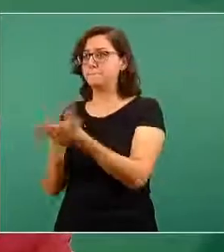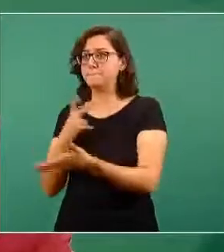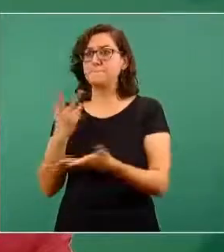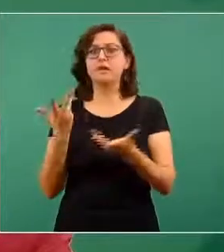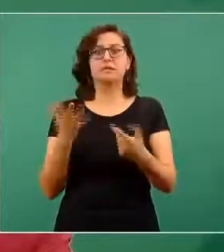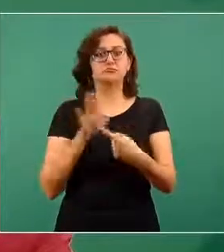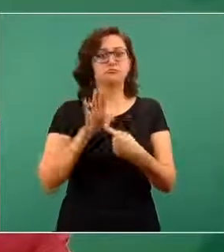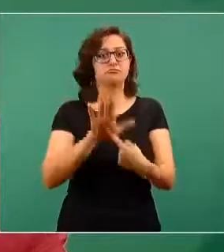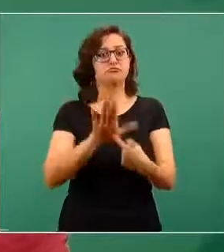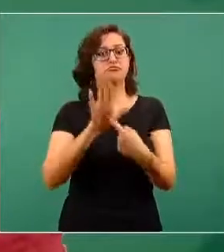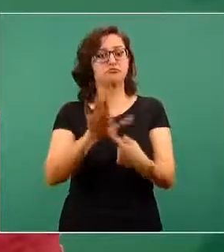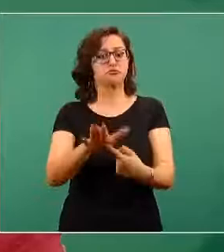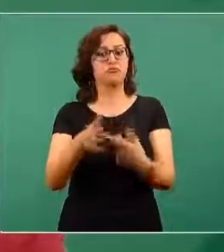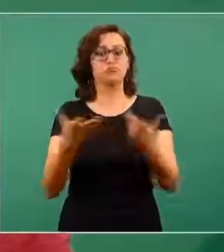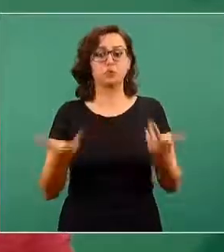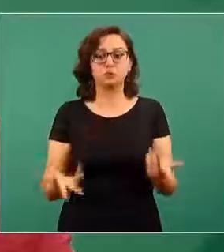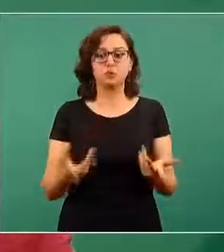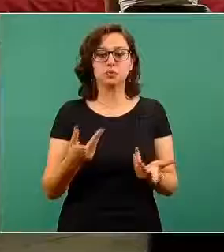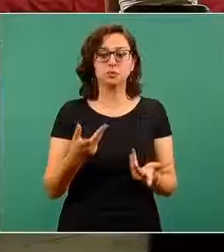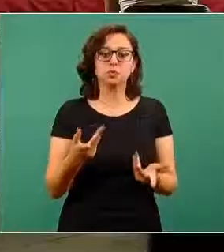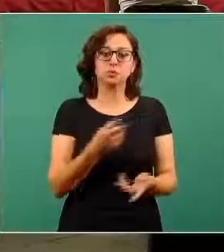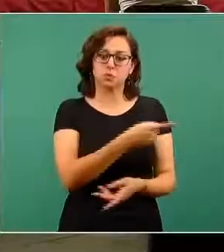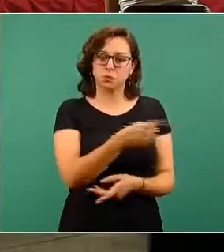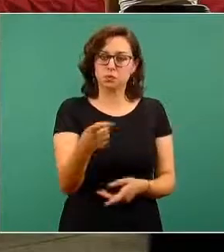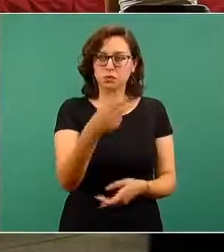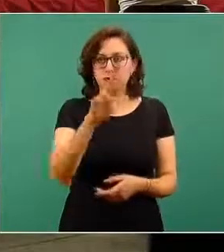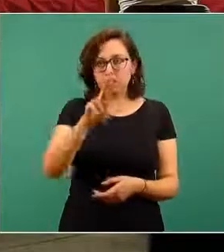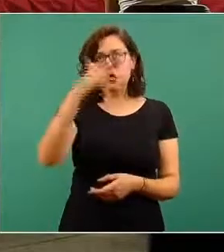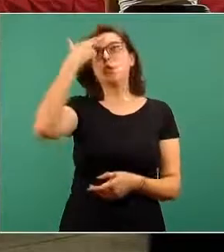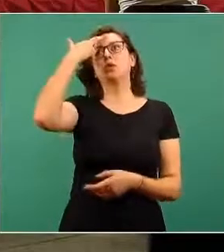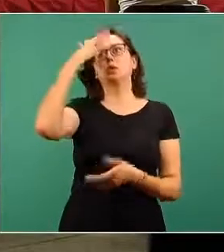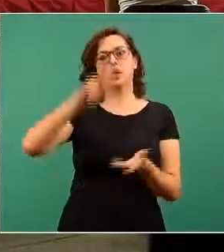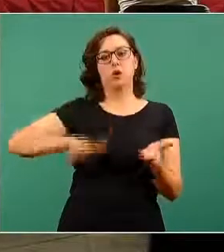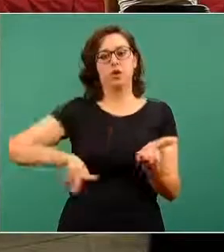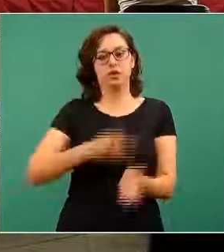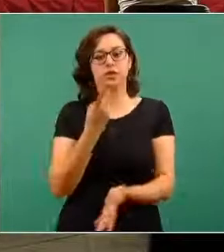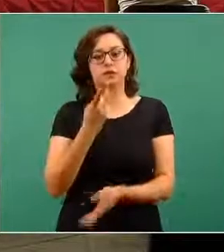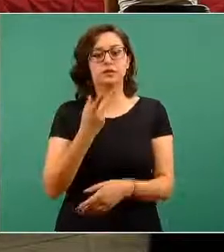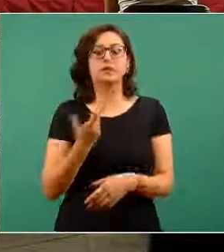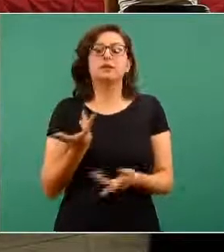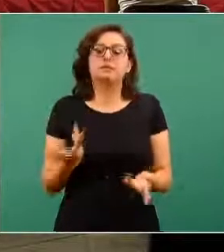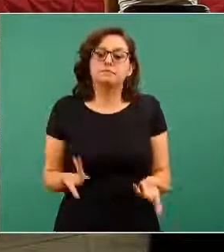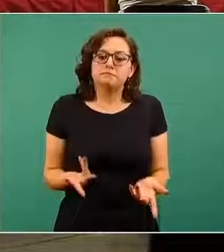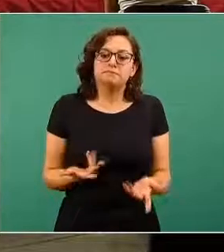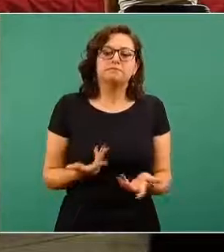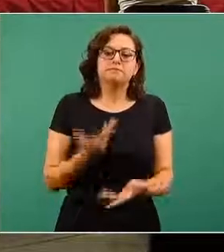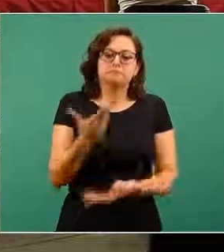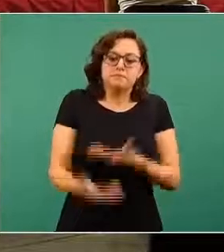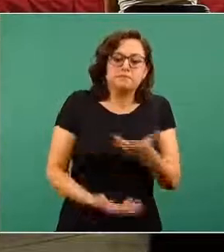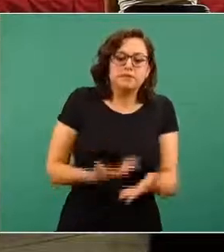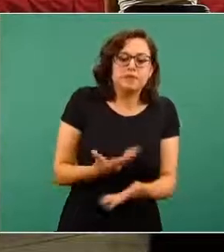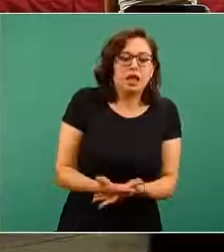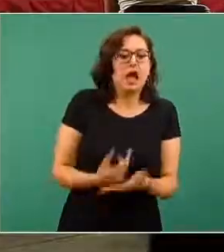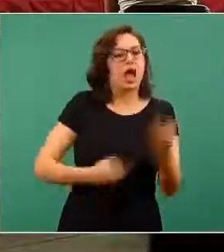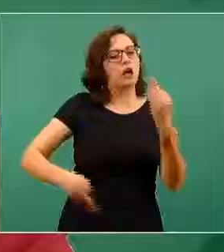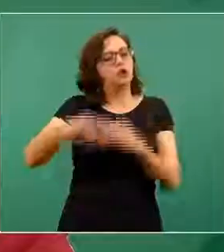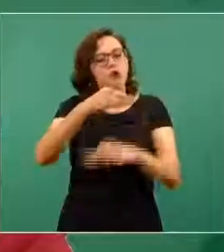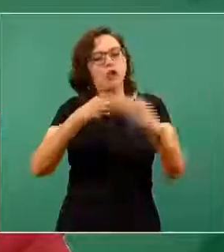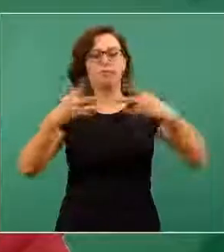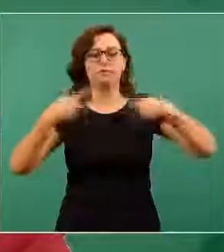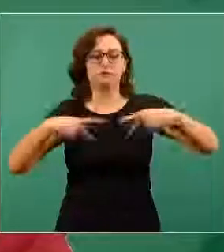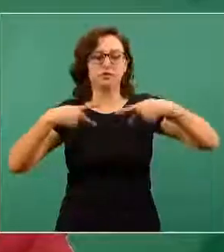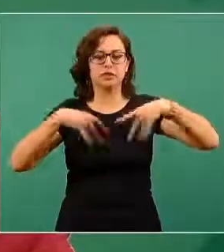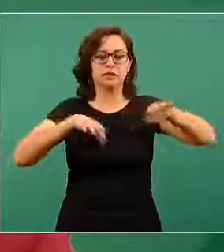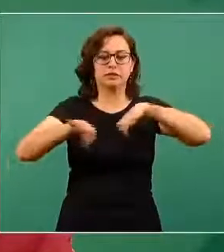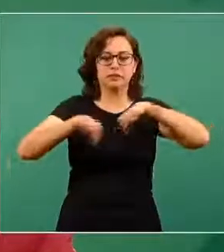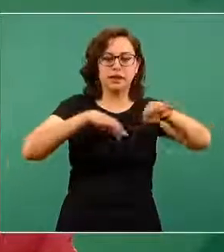nos refresque un poquito la memoria en ese sentido. Y mando un saludo respetuoso a todos los editores y editoras,